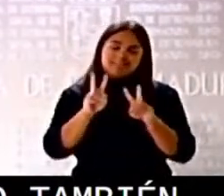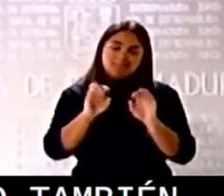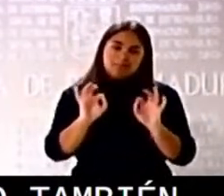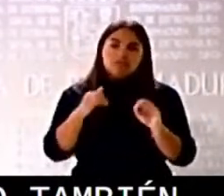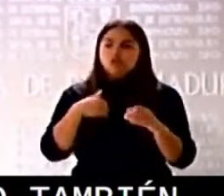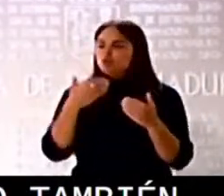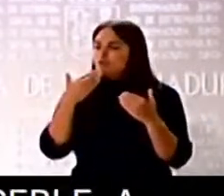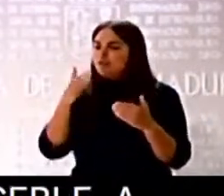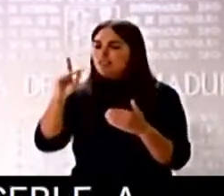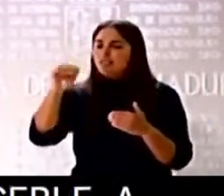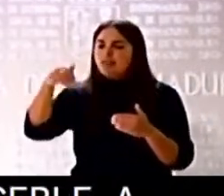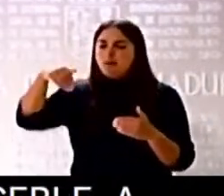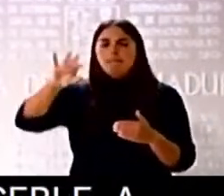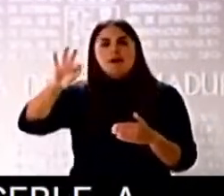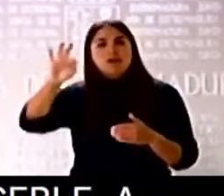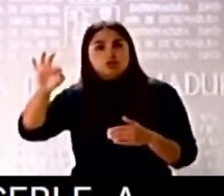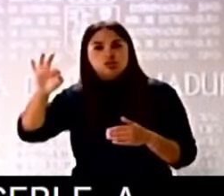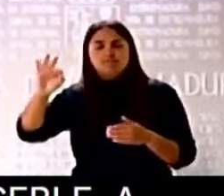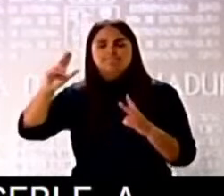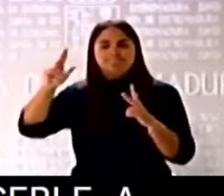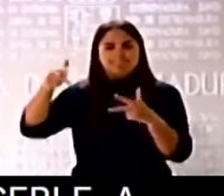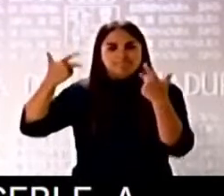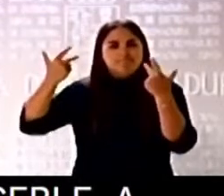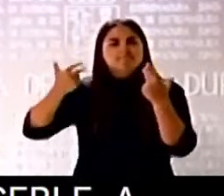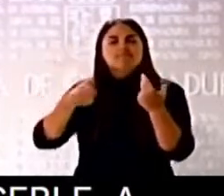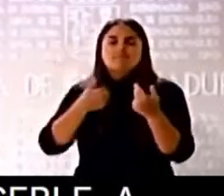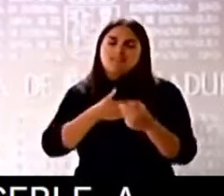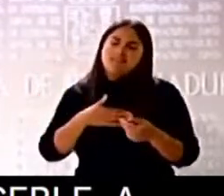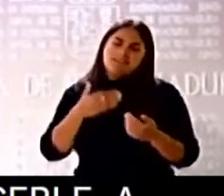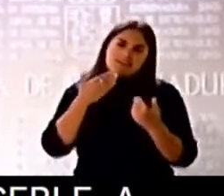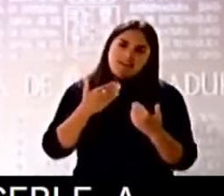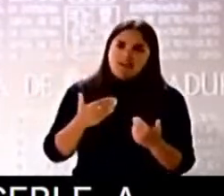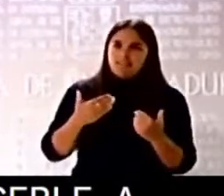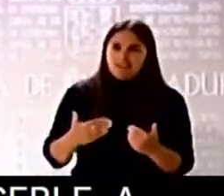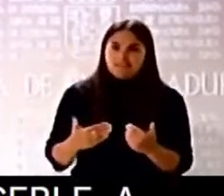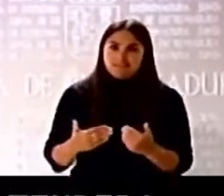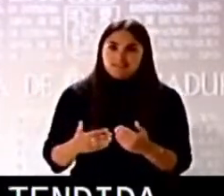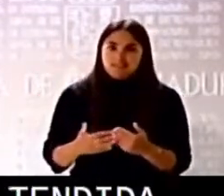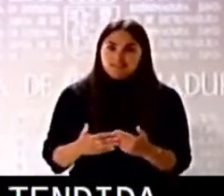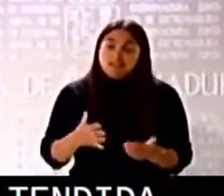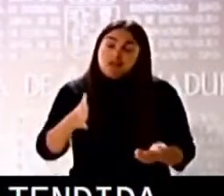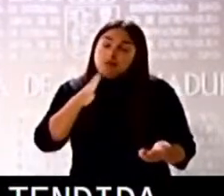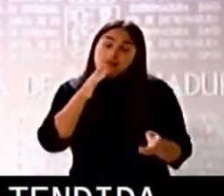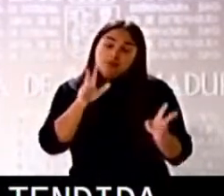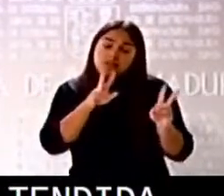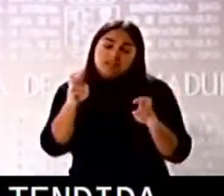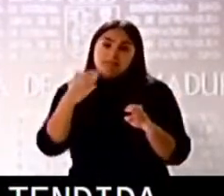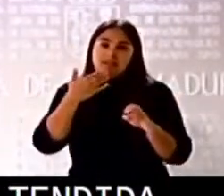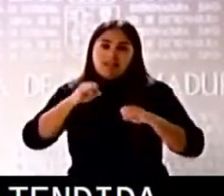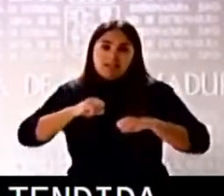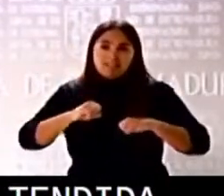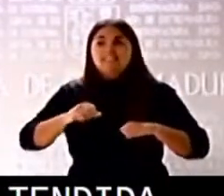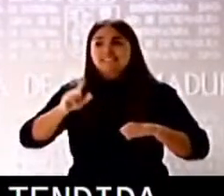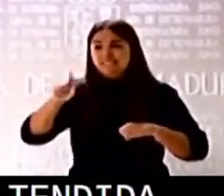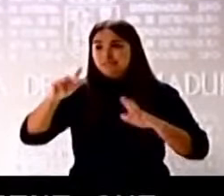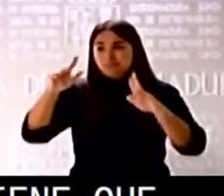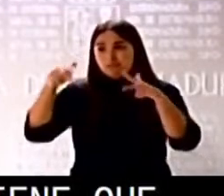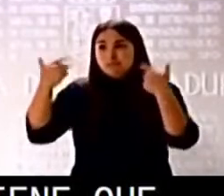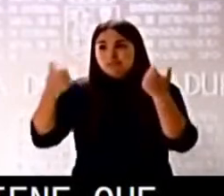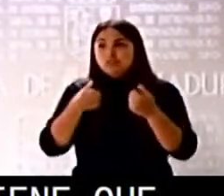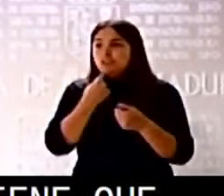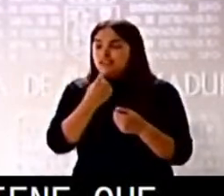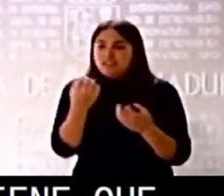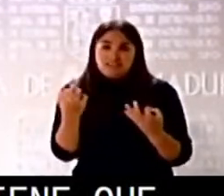a Dámaso siempre su disposición y su mano tendida, porque por cuestiones de edad, y él me tiene que permitir que lo